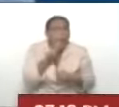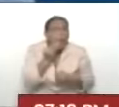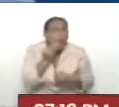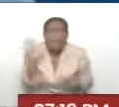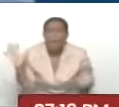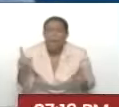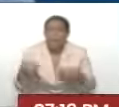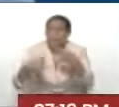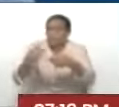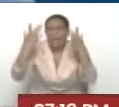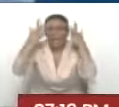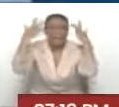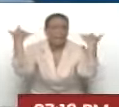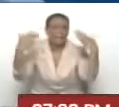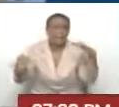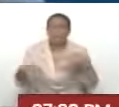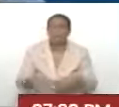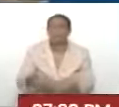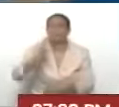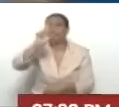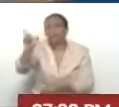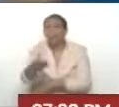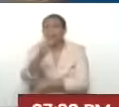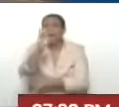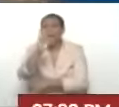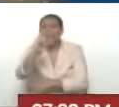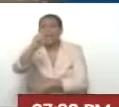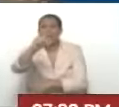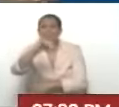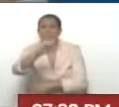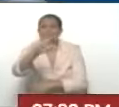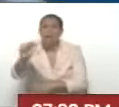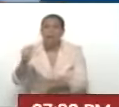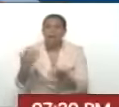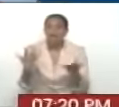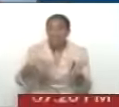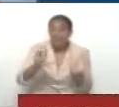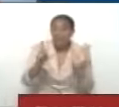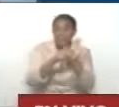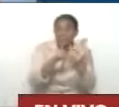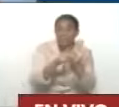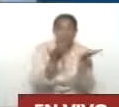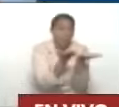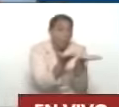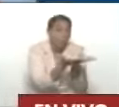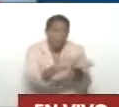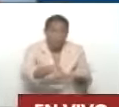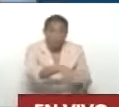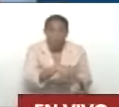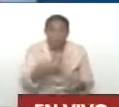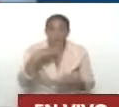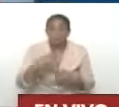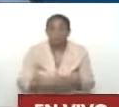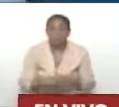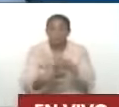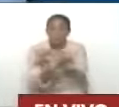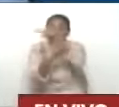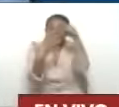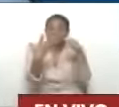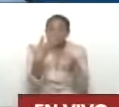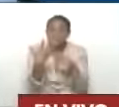la generación genial. Genial, que está en los liceos y en las escuelas. Son cinco generaciones,